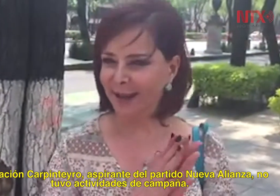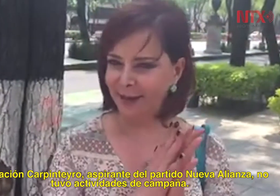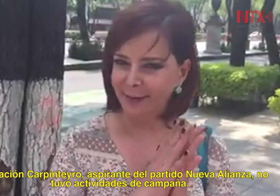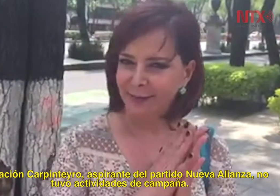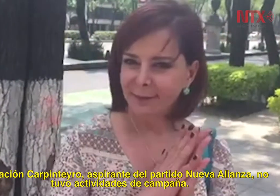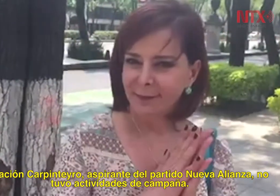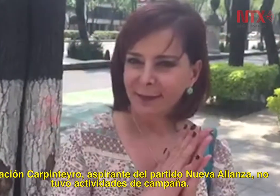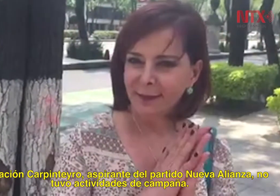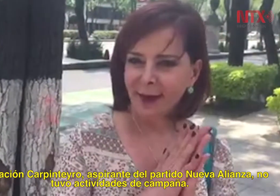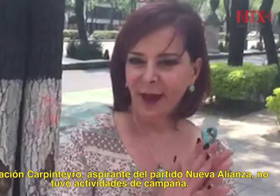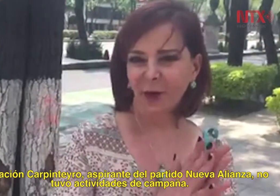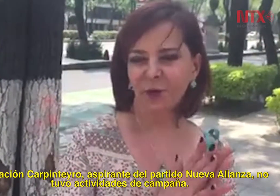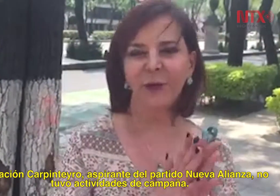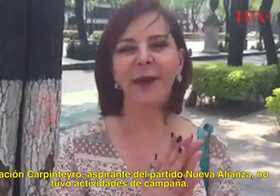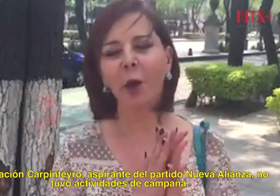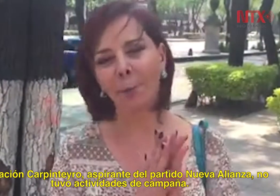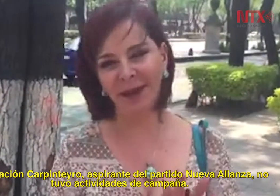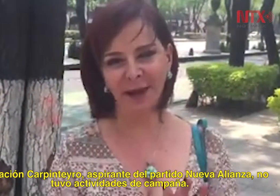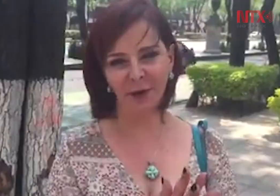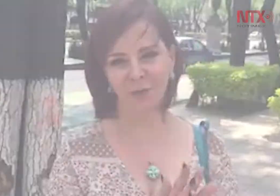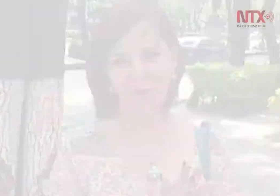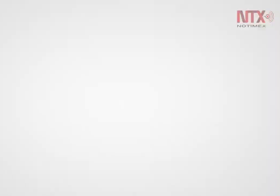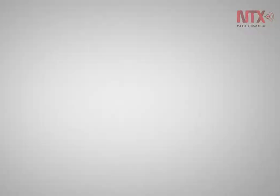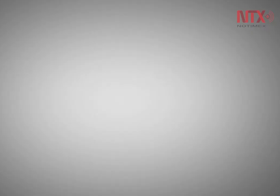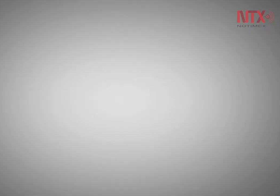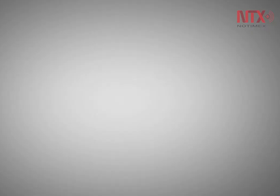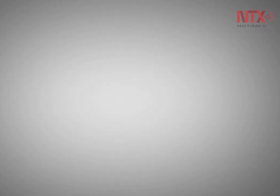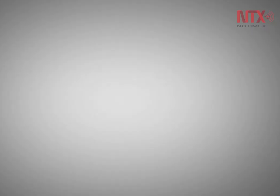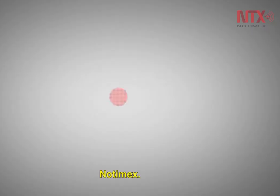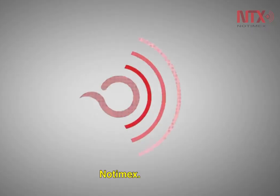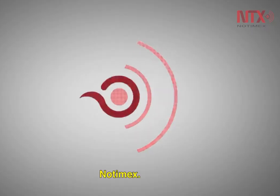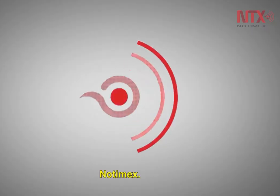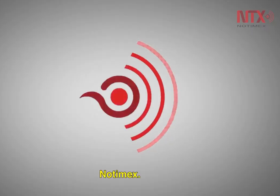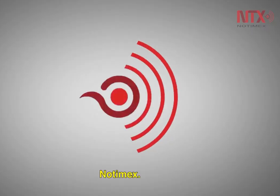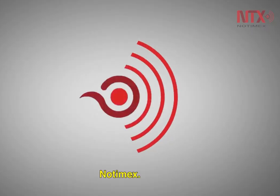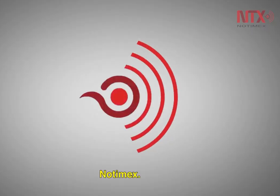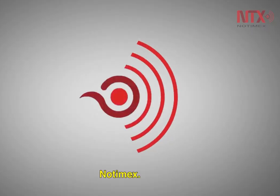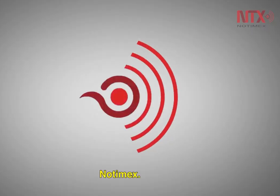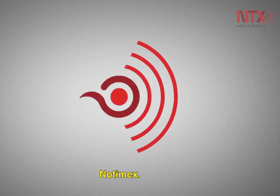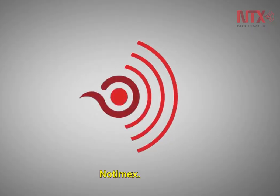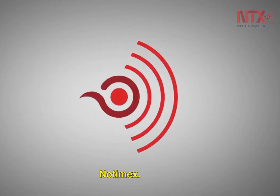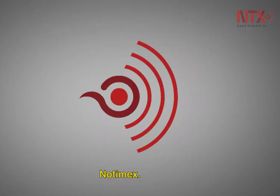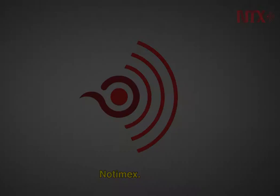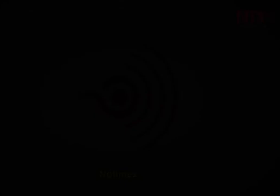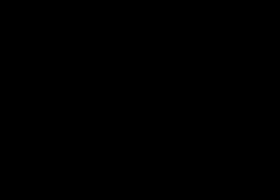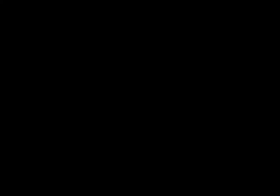Alianza, no tuvo actividades de campaña. Notimex.